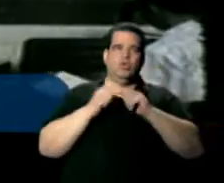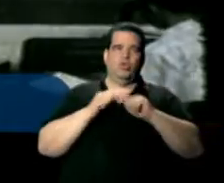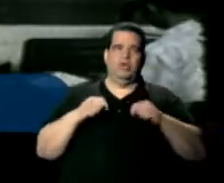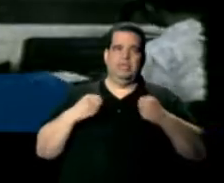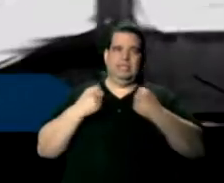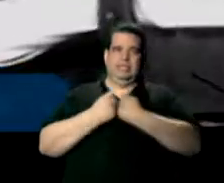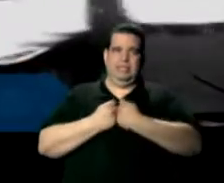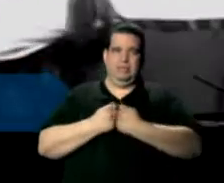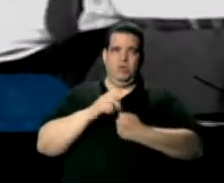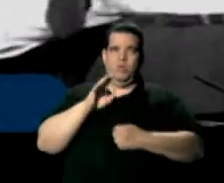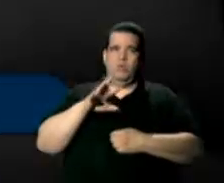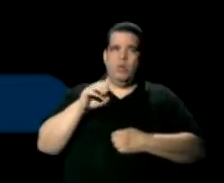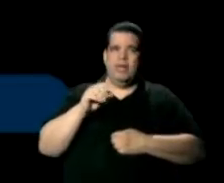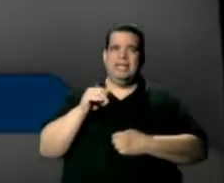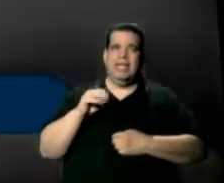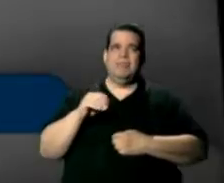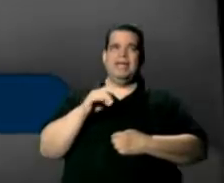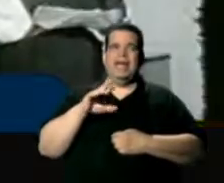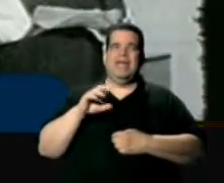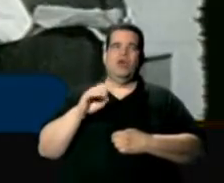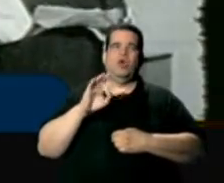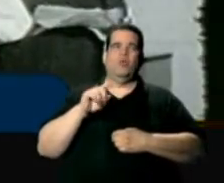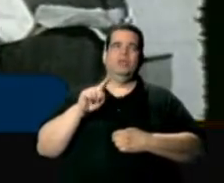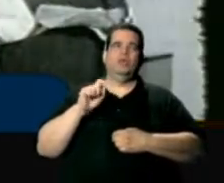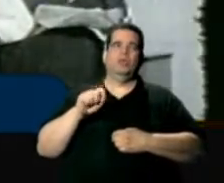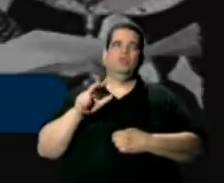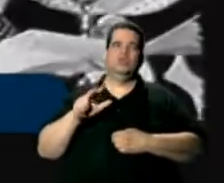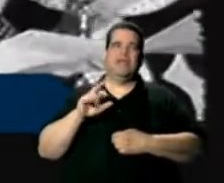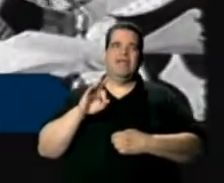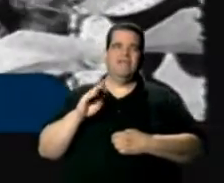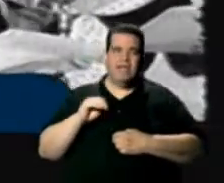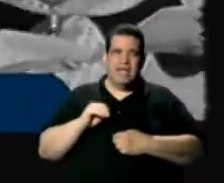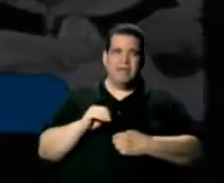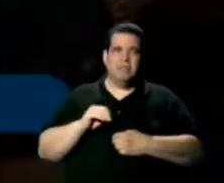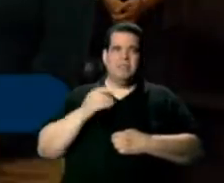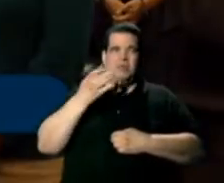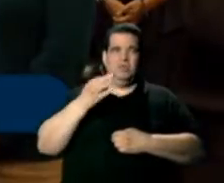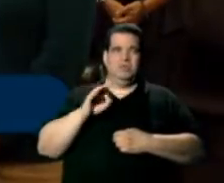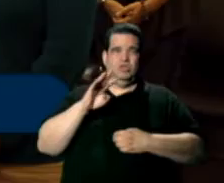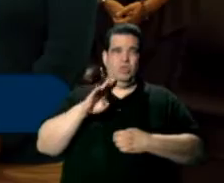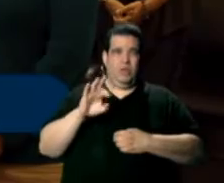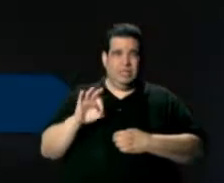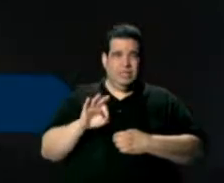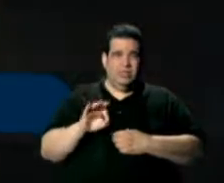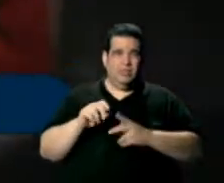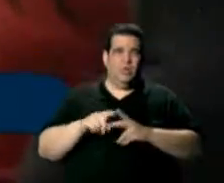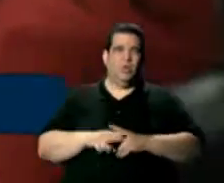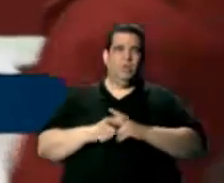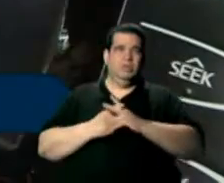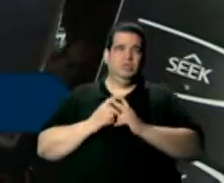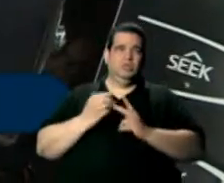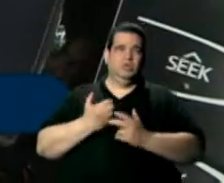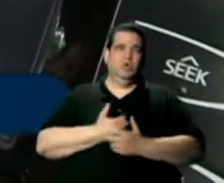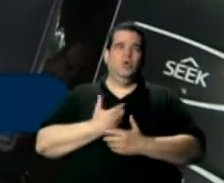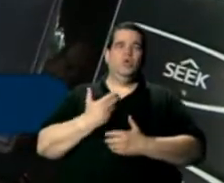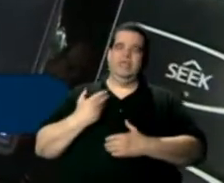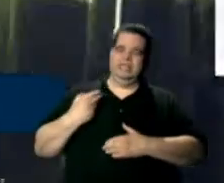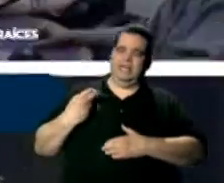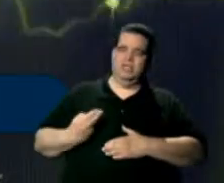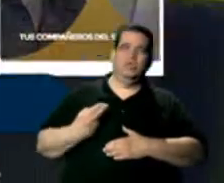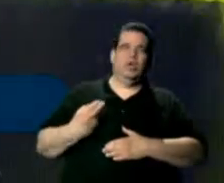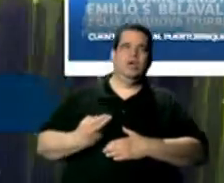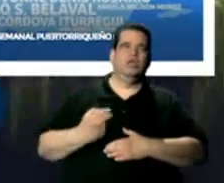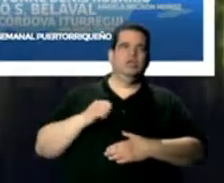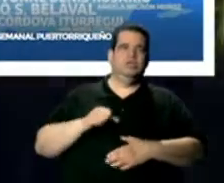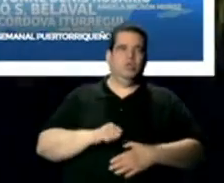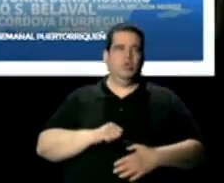nuestras emisoras 940M y Alegro 91.3 FM. En el 1949 comenzó nuestra historia y nos enorgullece poder